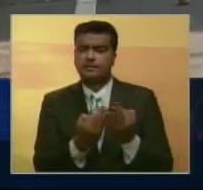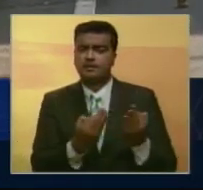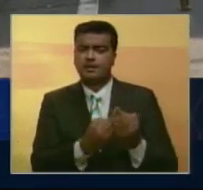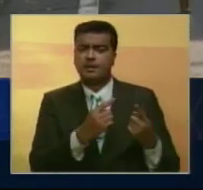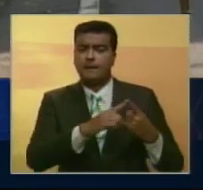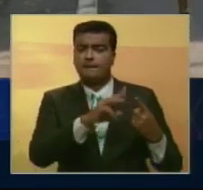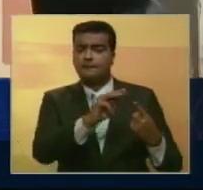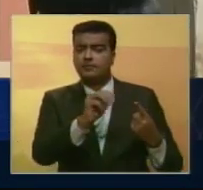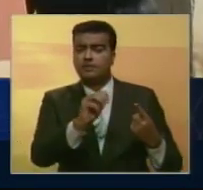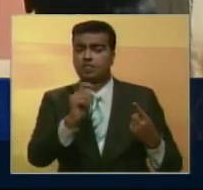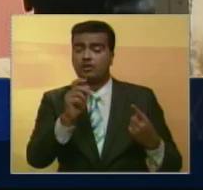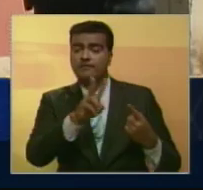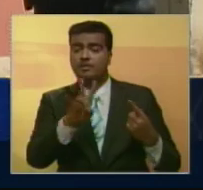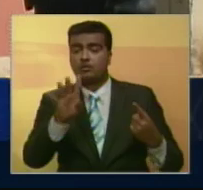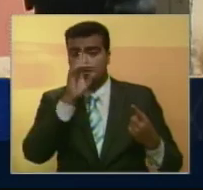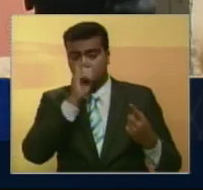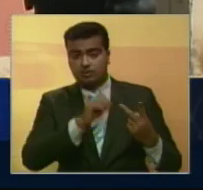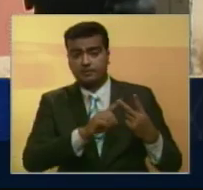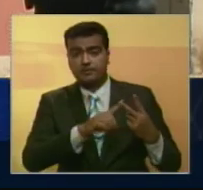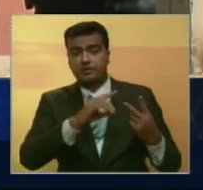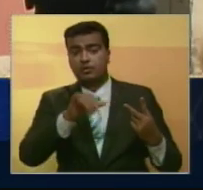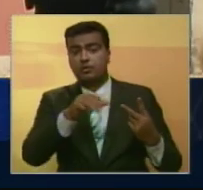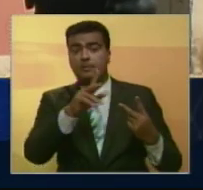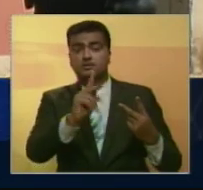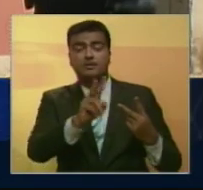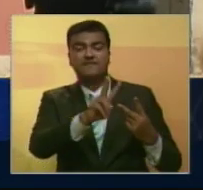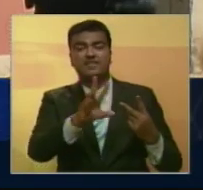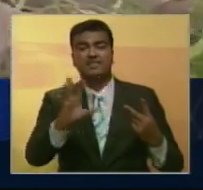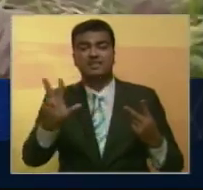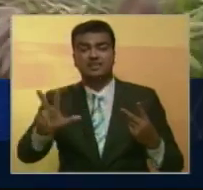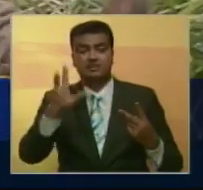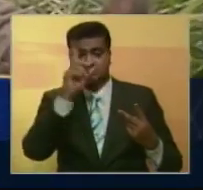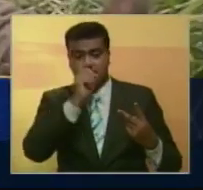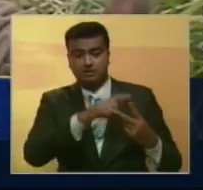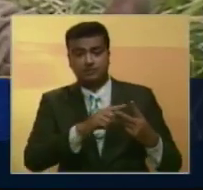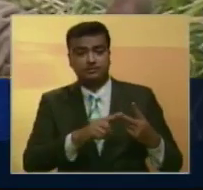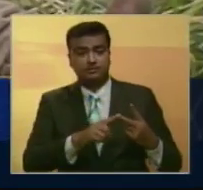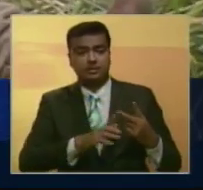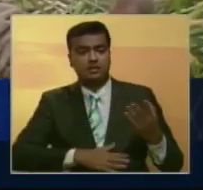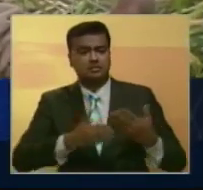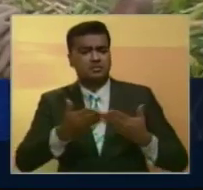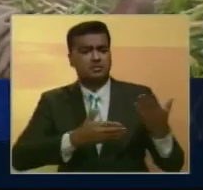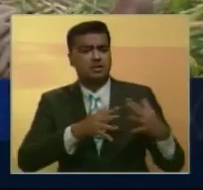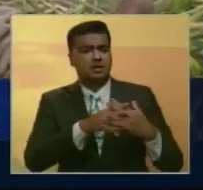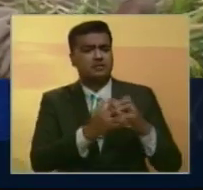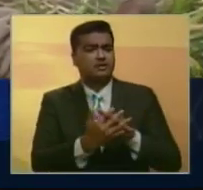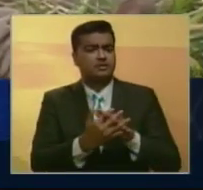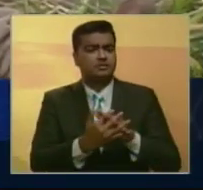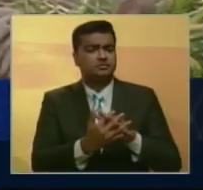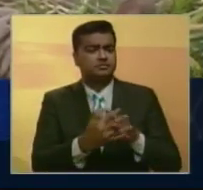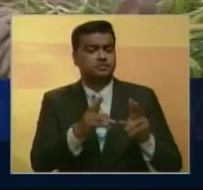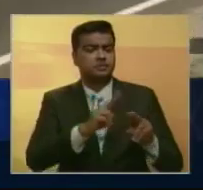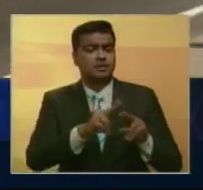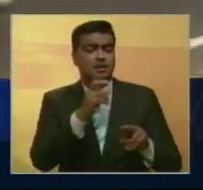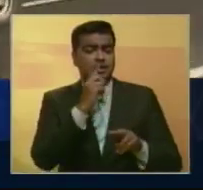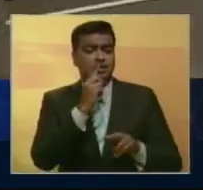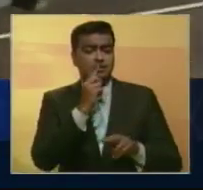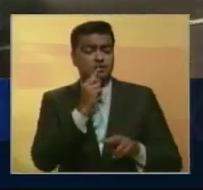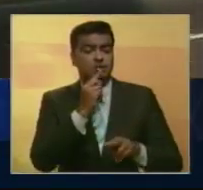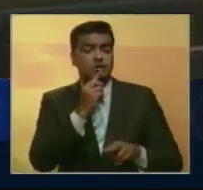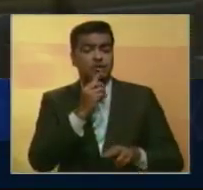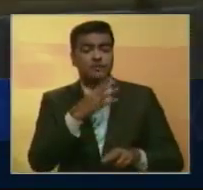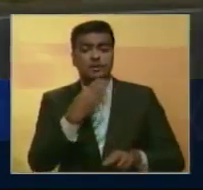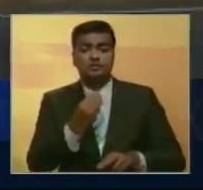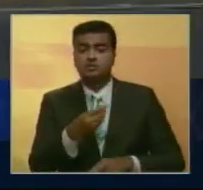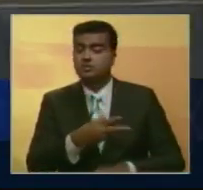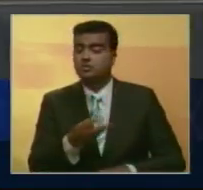Alberto Torres Medina, de 24 años, y Julio Plasencia, de 23, se encontraban compartiendo en el barrio Niño Jesús en el kilómetro 3 vía El